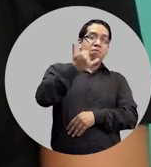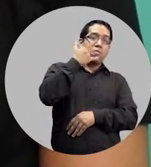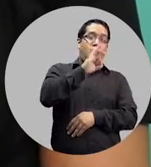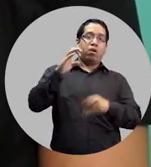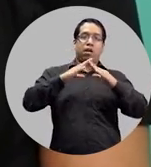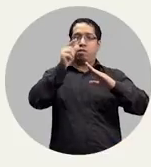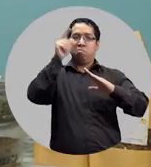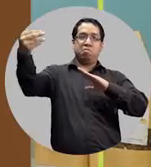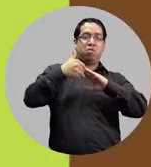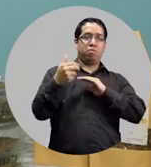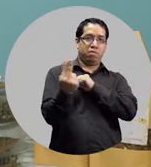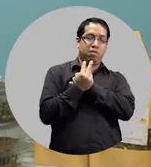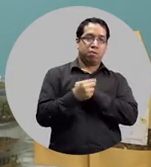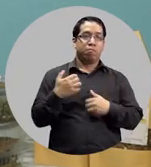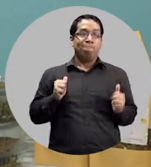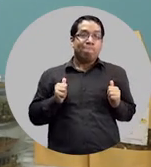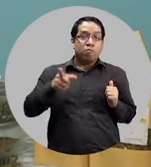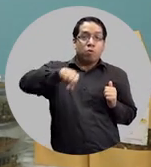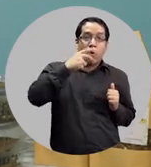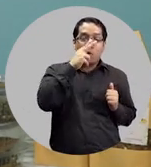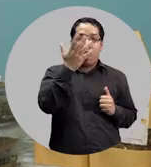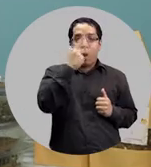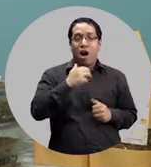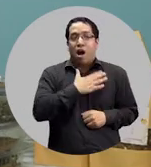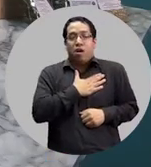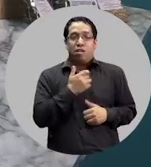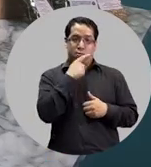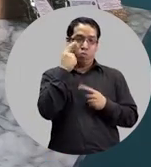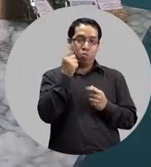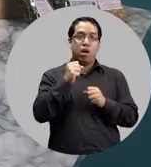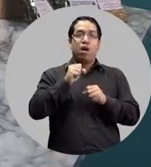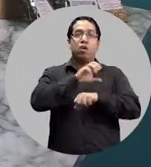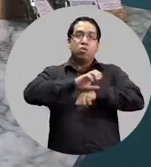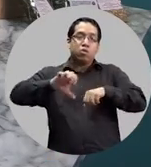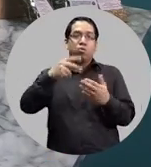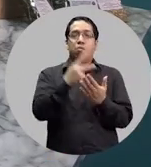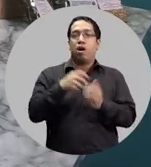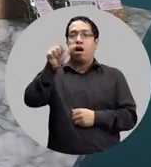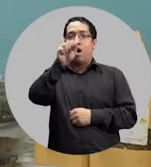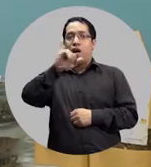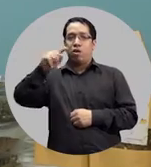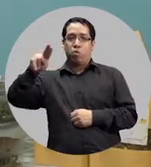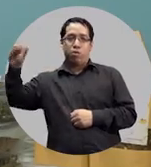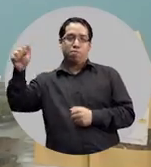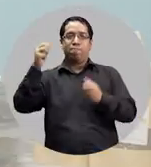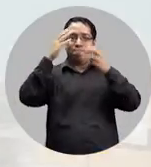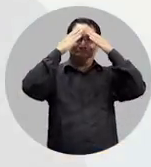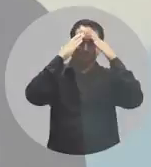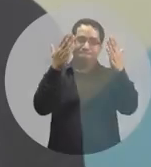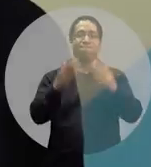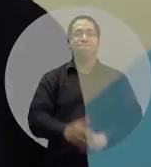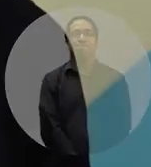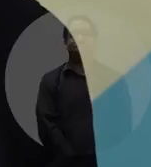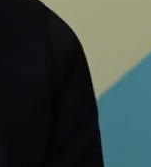traer los productos. Espero que les haya gustado en esta edición más y pueden seguir con el programa de Aicuá. Gracias.